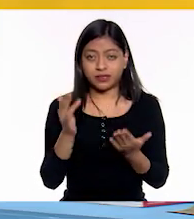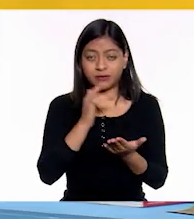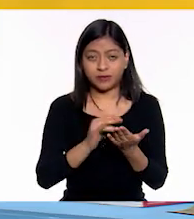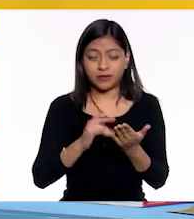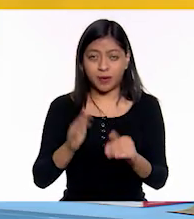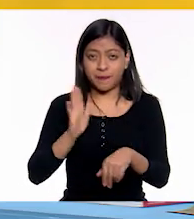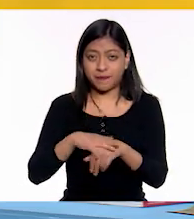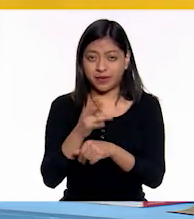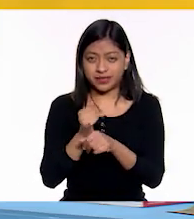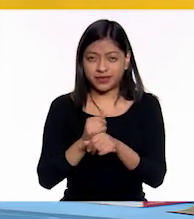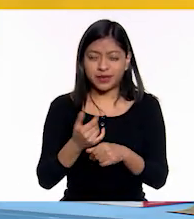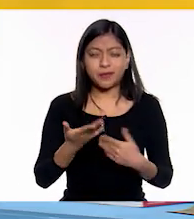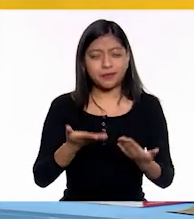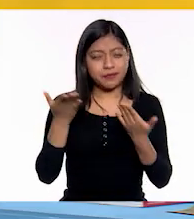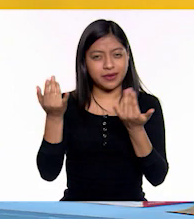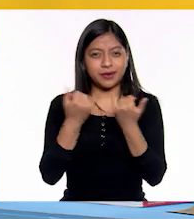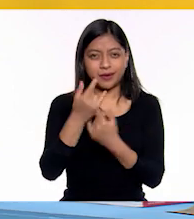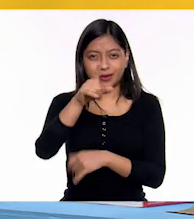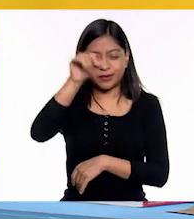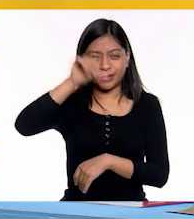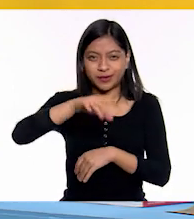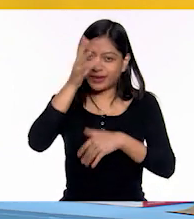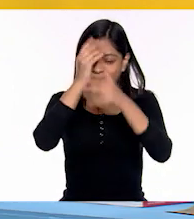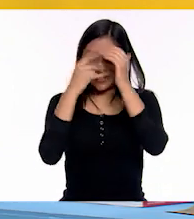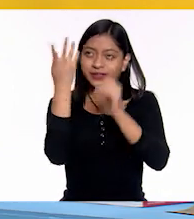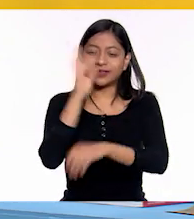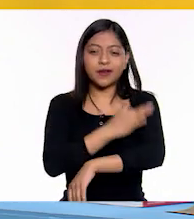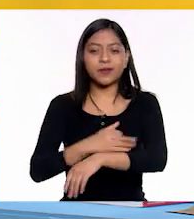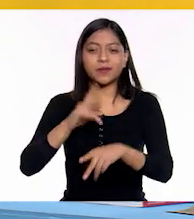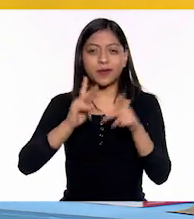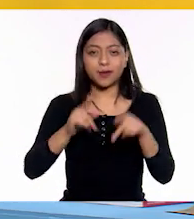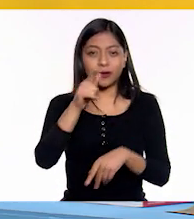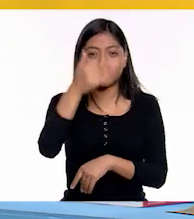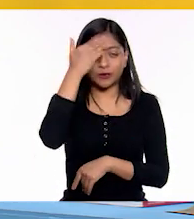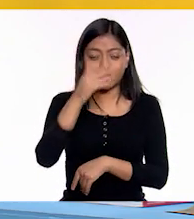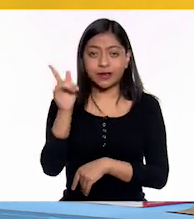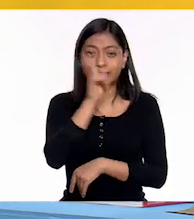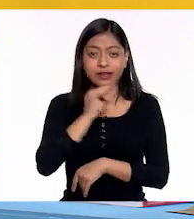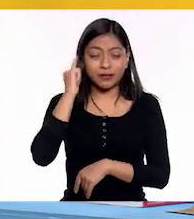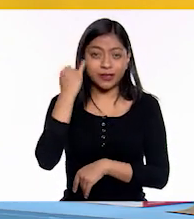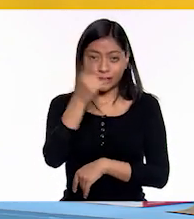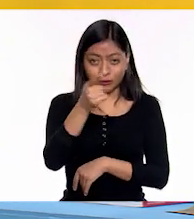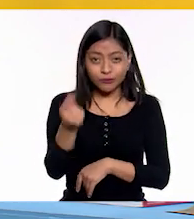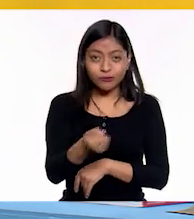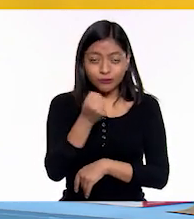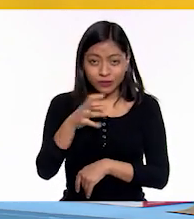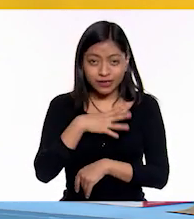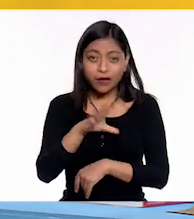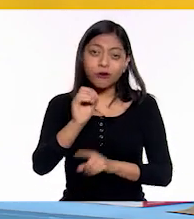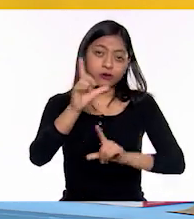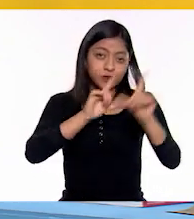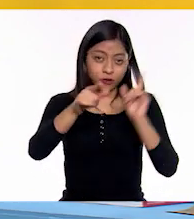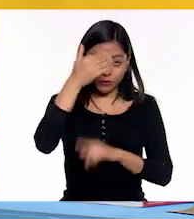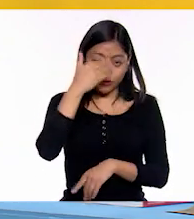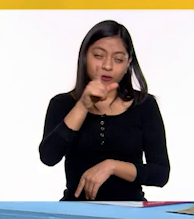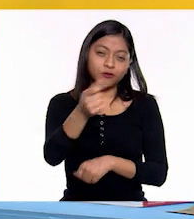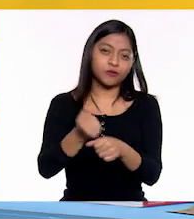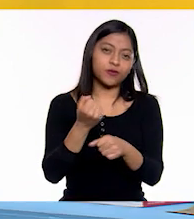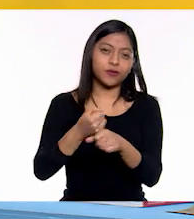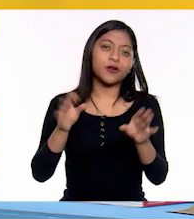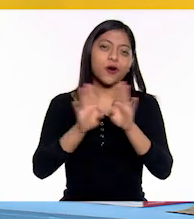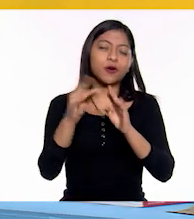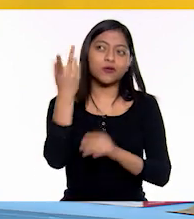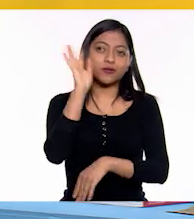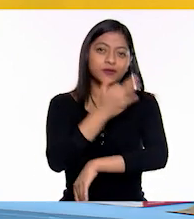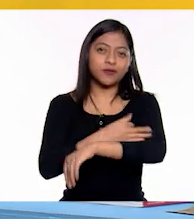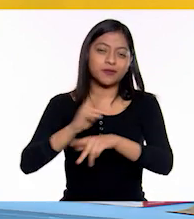otros libros y comenta el tema de hoy con tu familia. Si tienes la fortuna de hablar una lengua indígena, aprovecha este momento para practicarla y